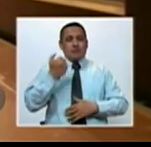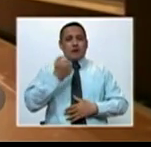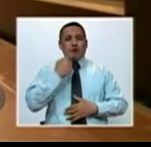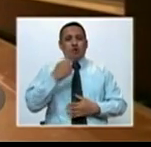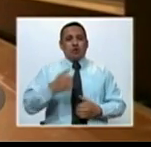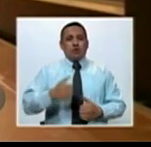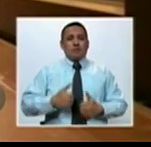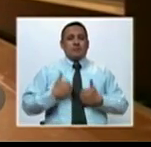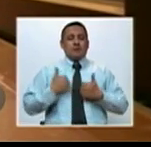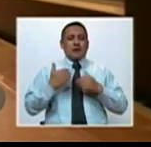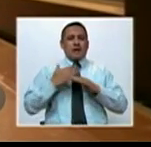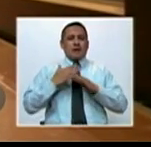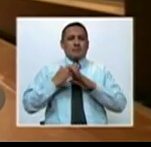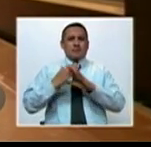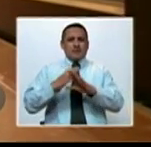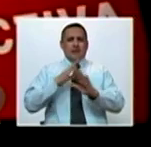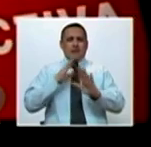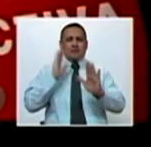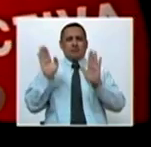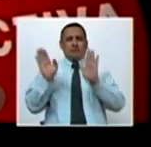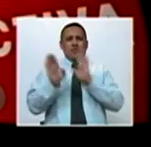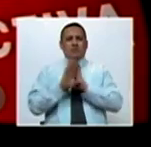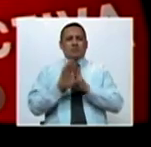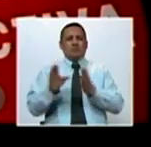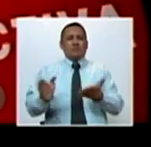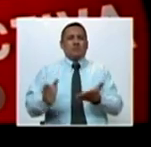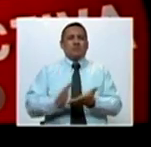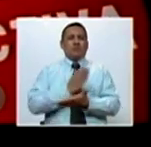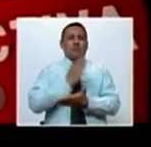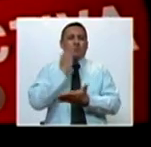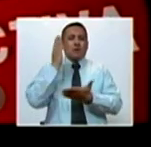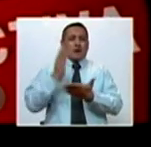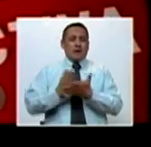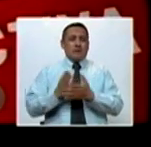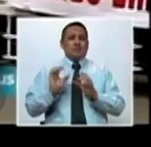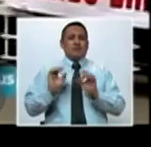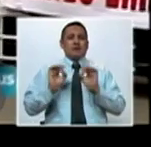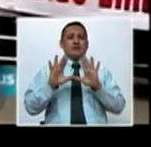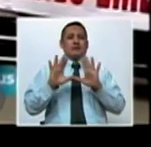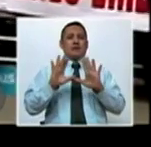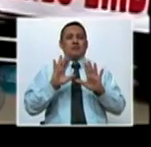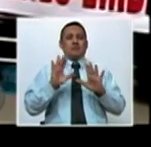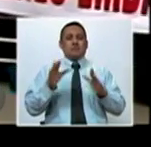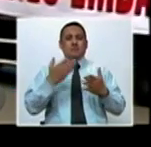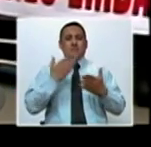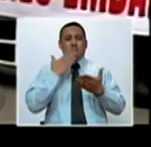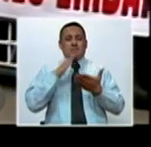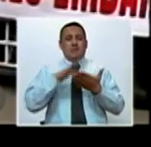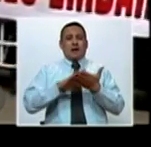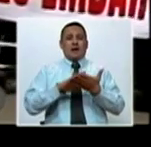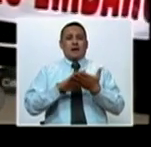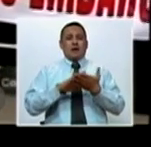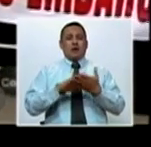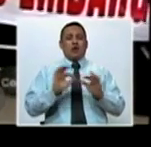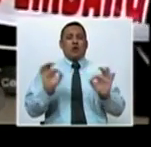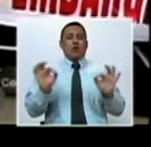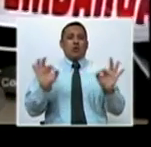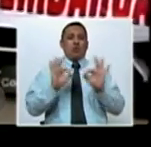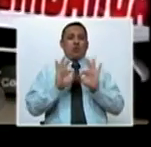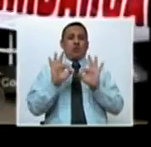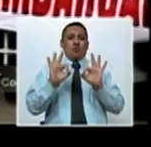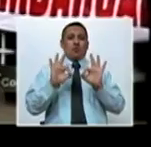mejor manera de evitar pasar malos ratos, momentos incómodos